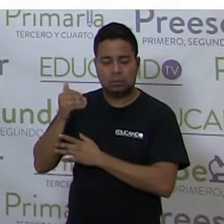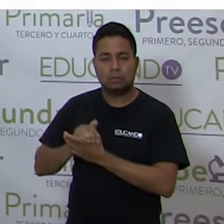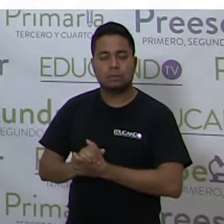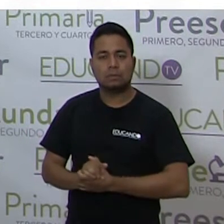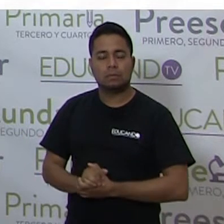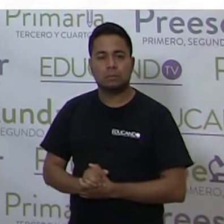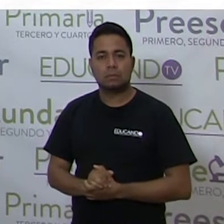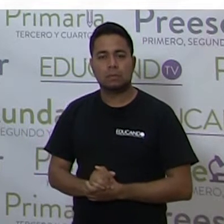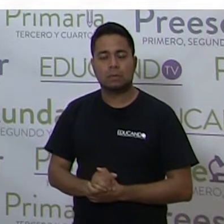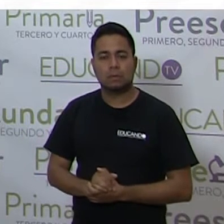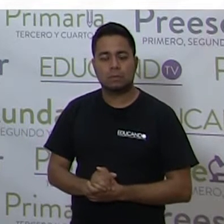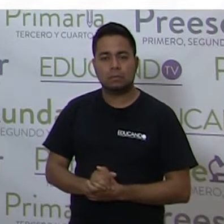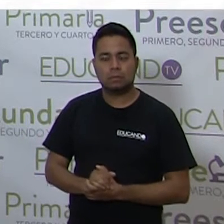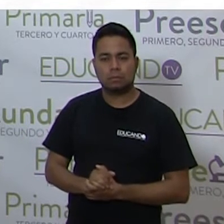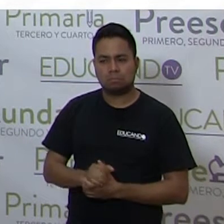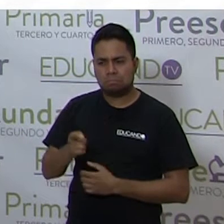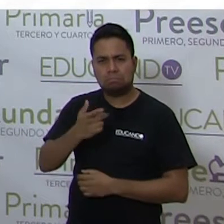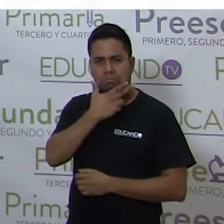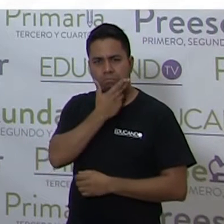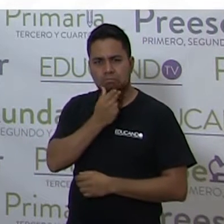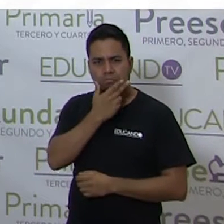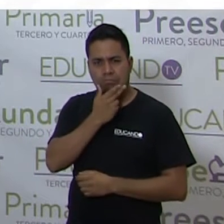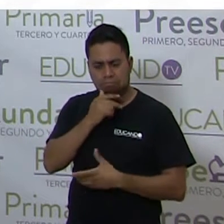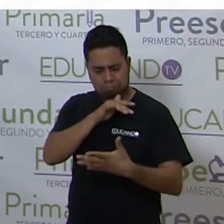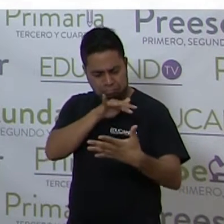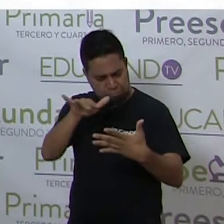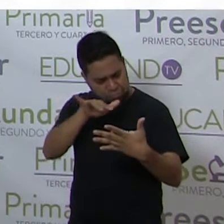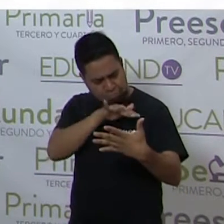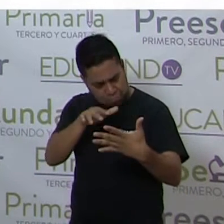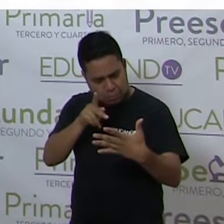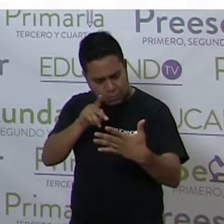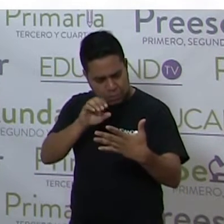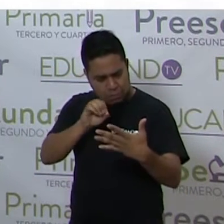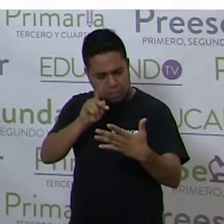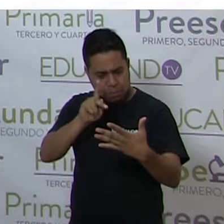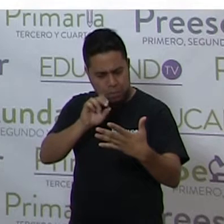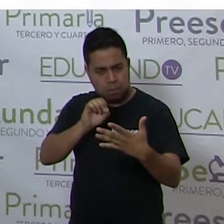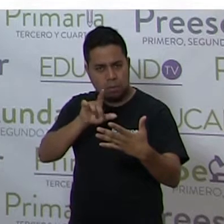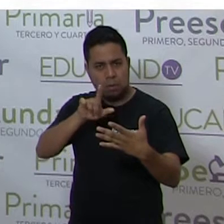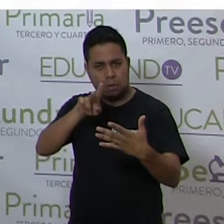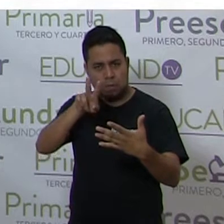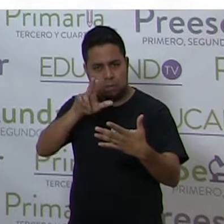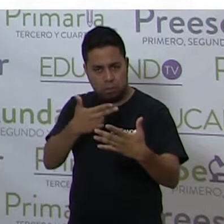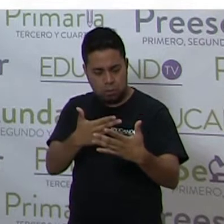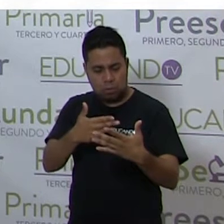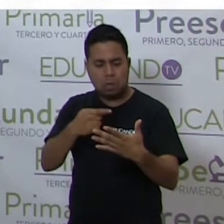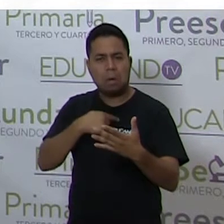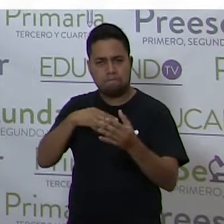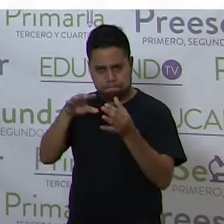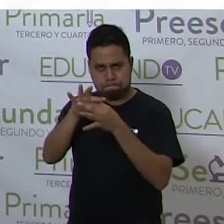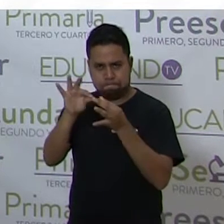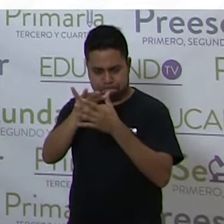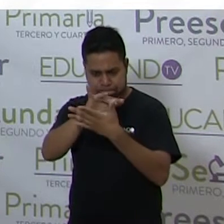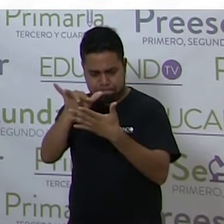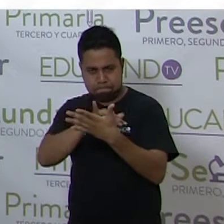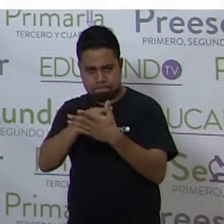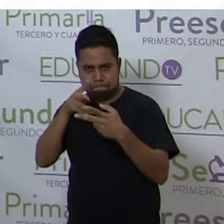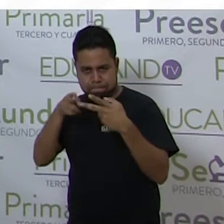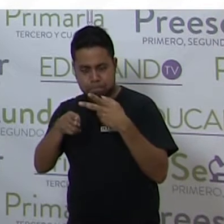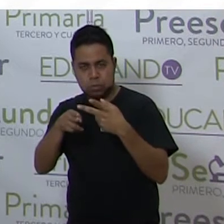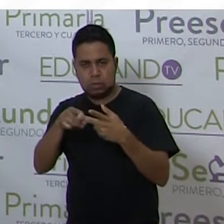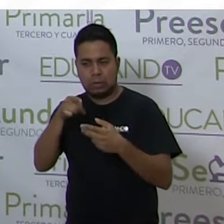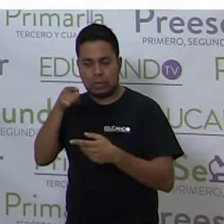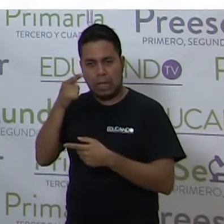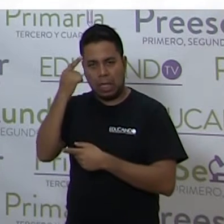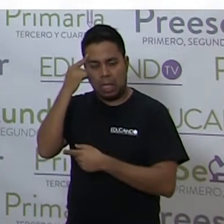Y bueno, Rivera leyó el Popol Vuh, del cual yo voy a leer un fragmento, e hizo esta